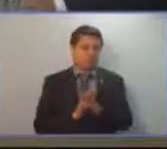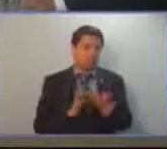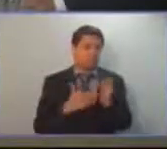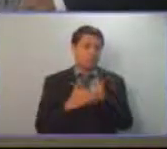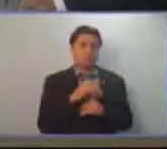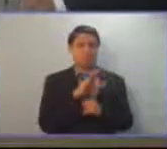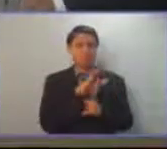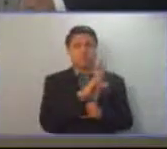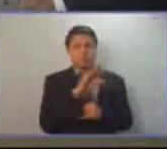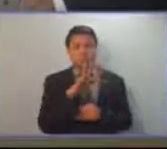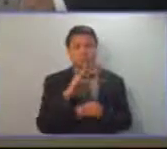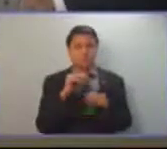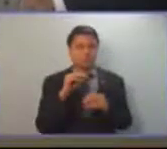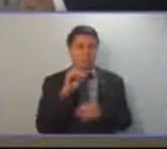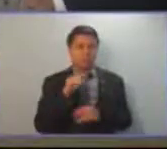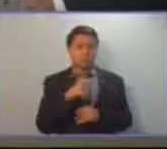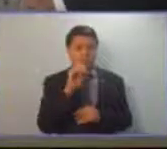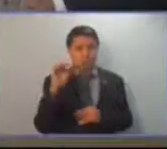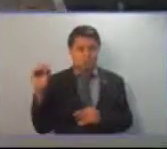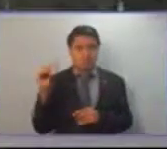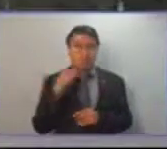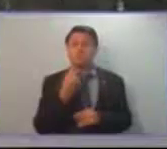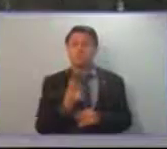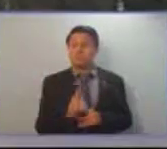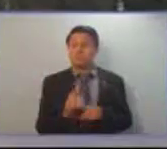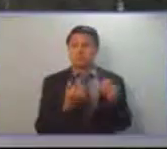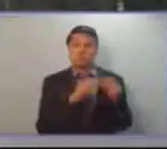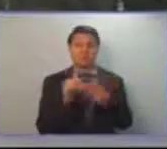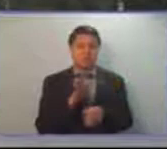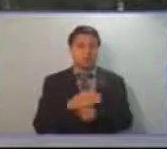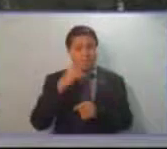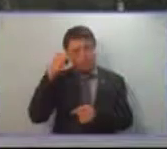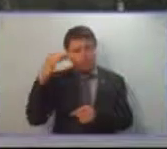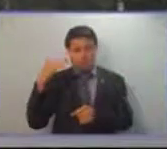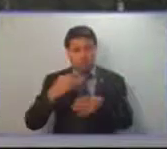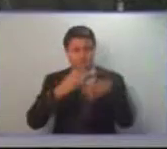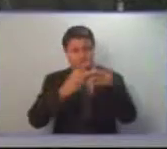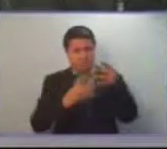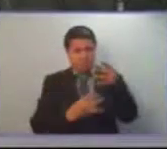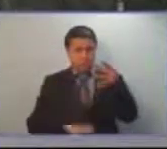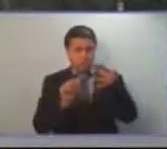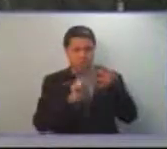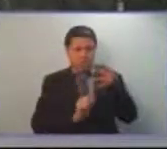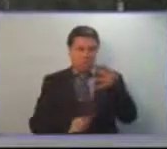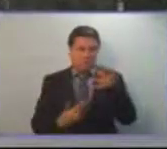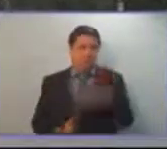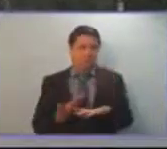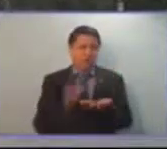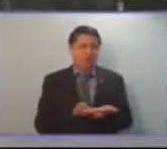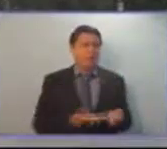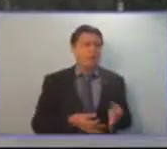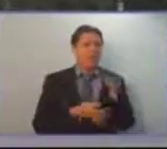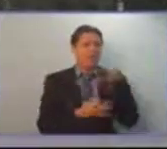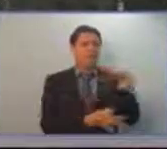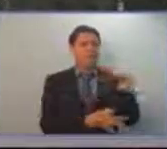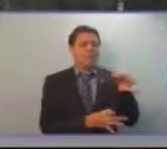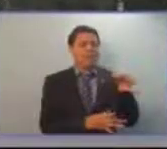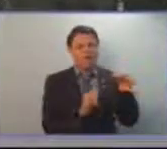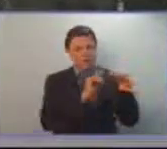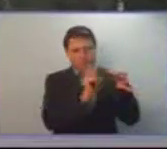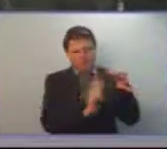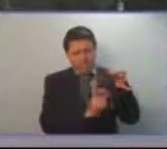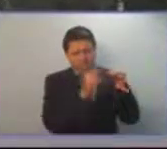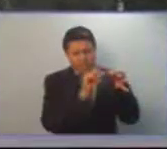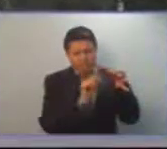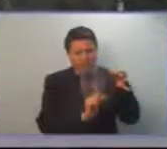de 65.000 los que los distintos partidos hemos propuesto. Y esperaría que